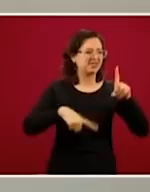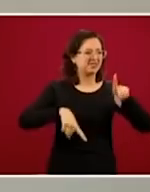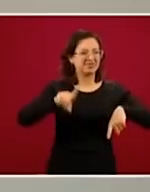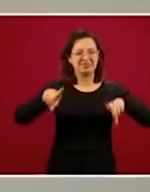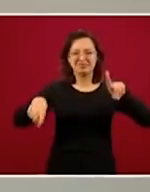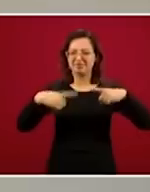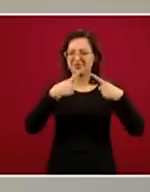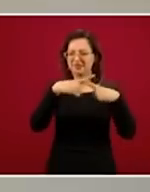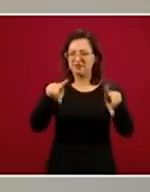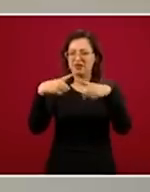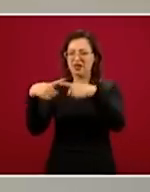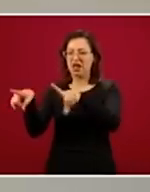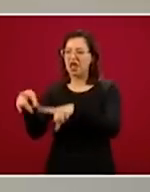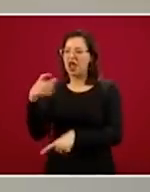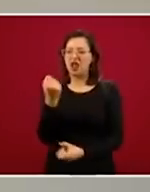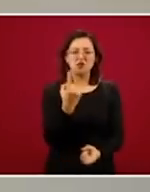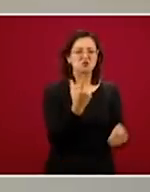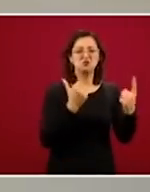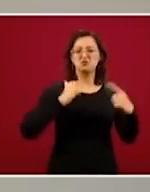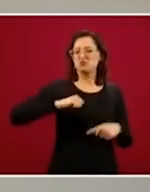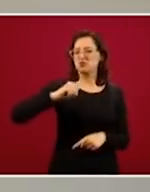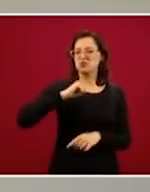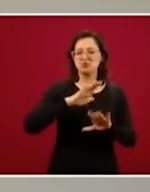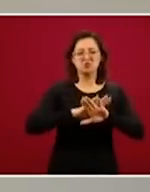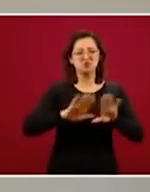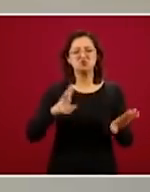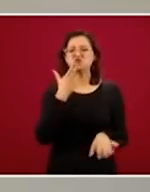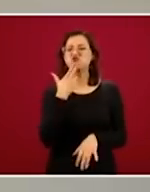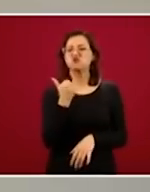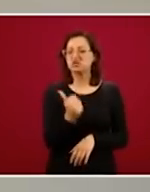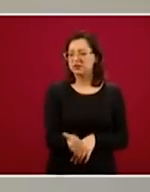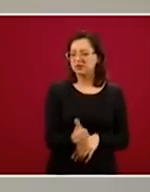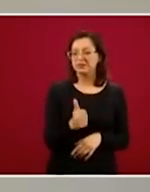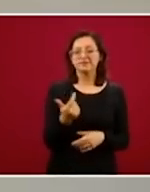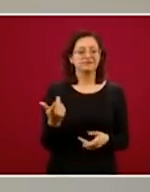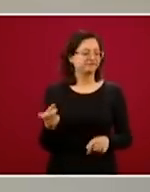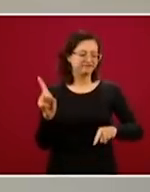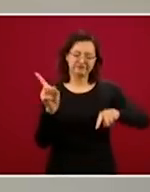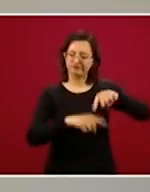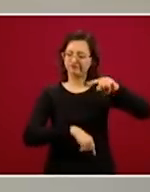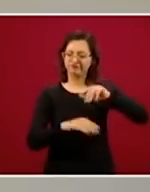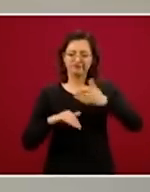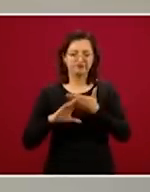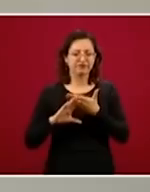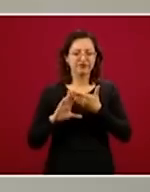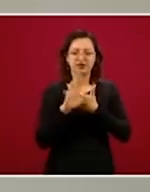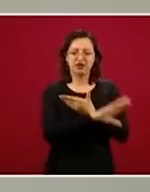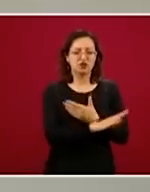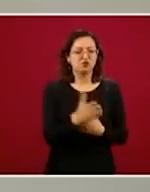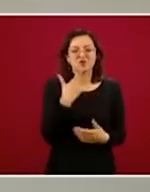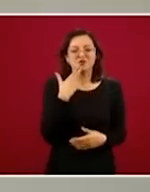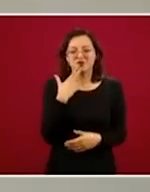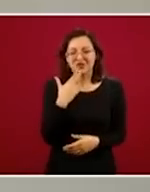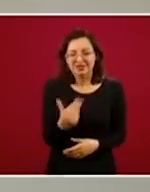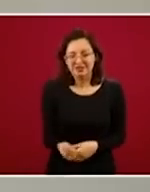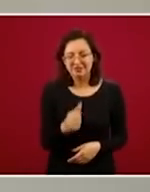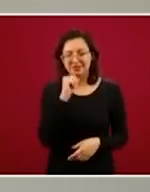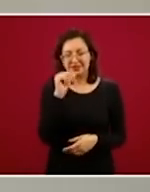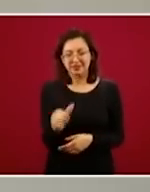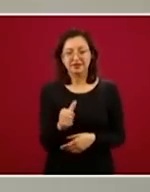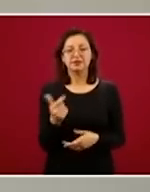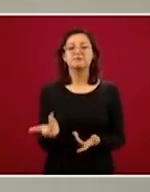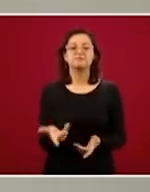algunos muy efectivos y era muy importante hacer lo mismo deshacernos de los medicamentos poco útiles poco efectivos